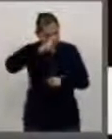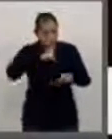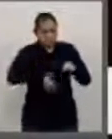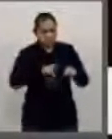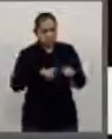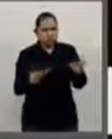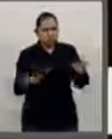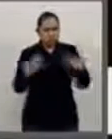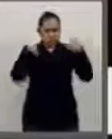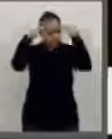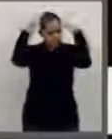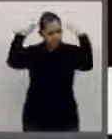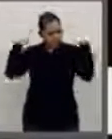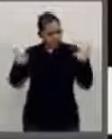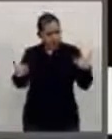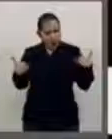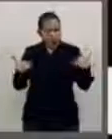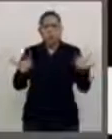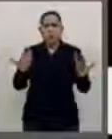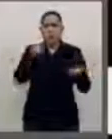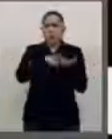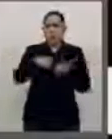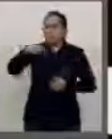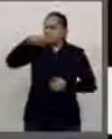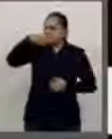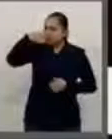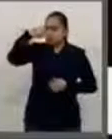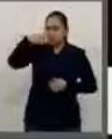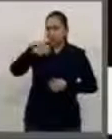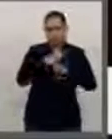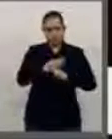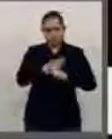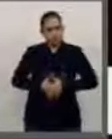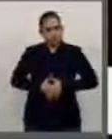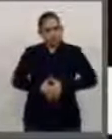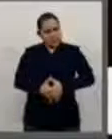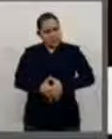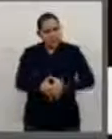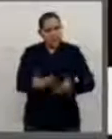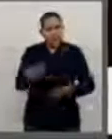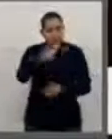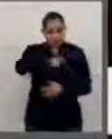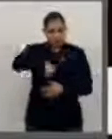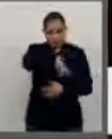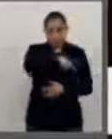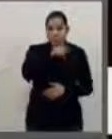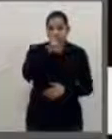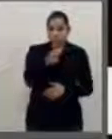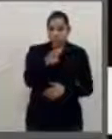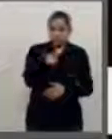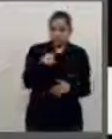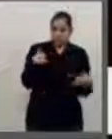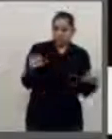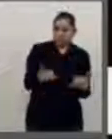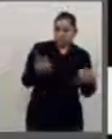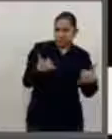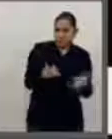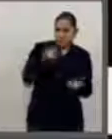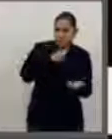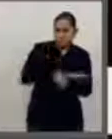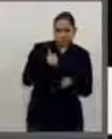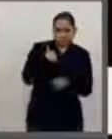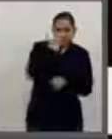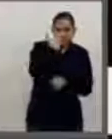y la píldora anticonceptiva. Ya no se trataba de rebeldes sin causa, pero tampoco de la